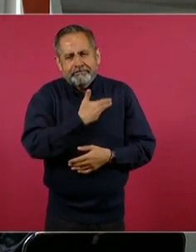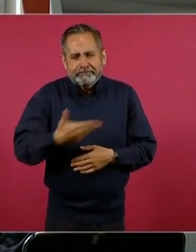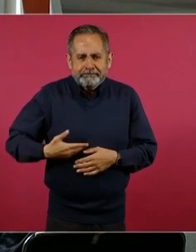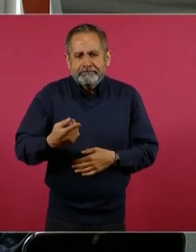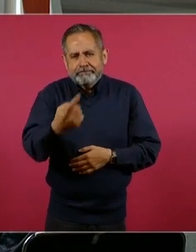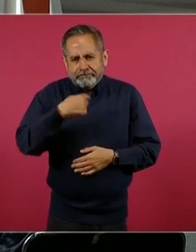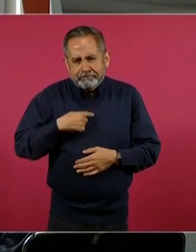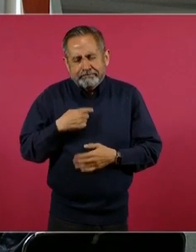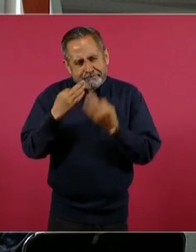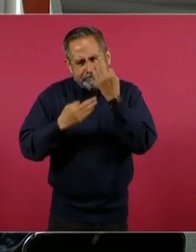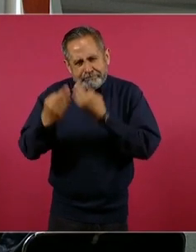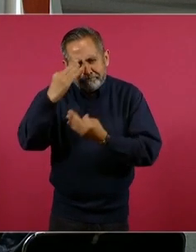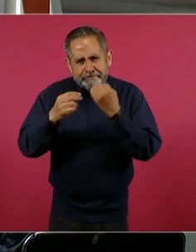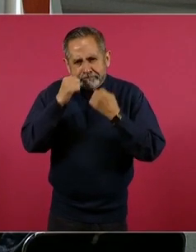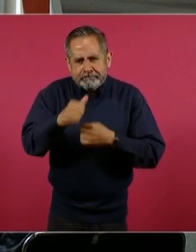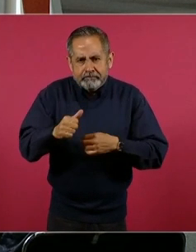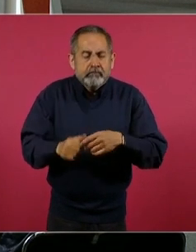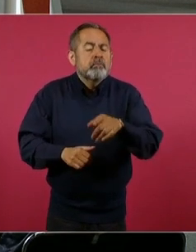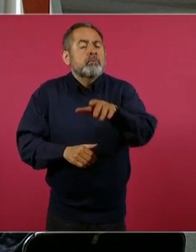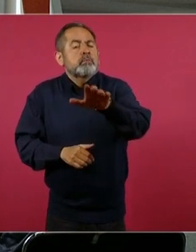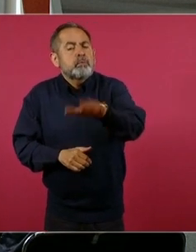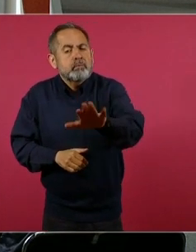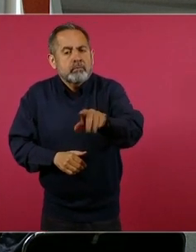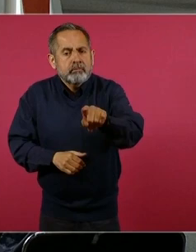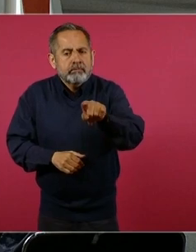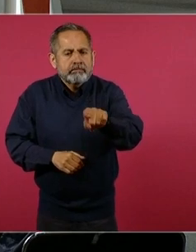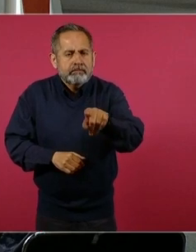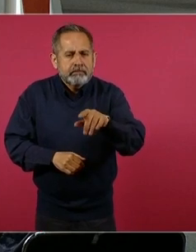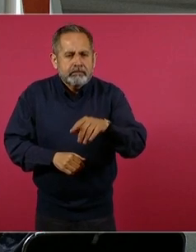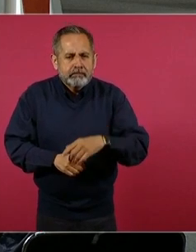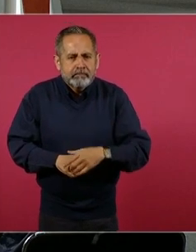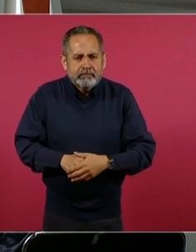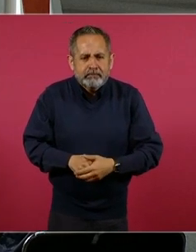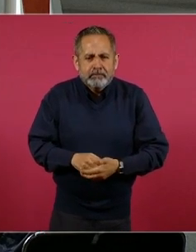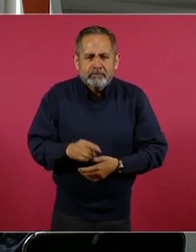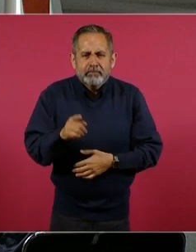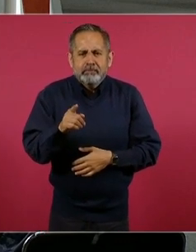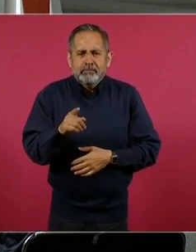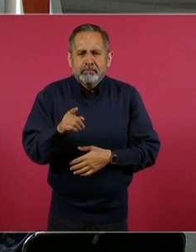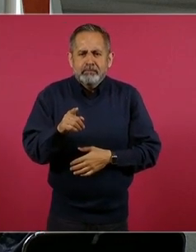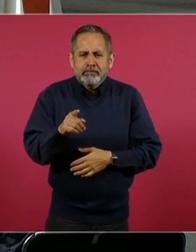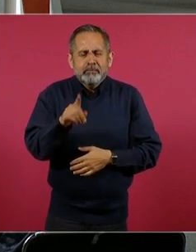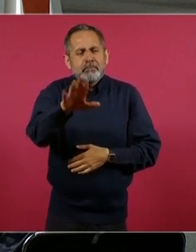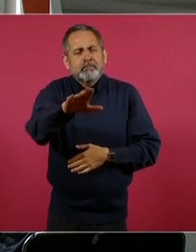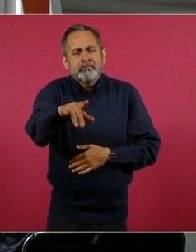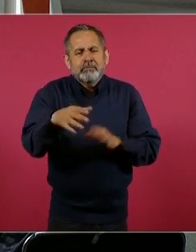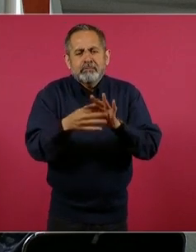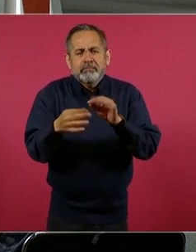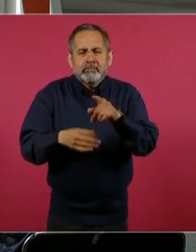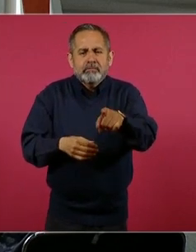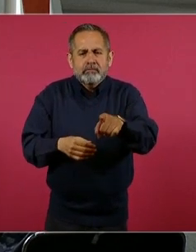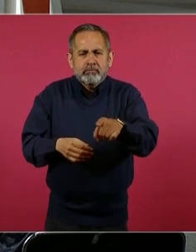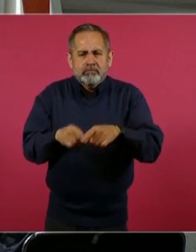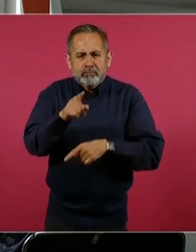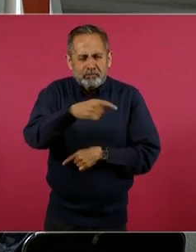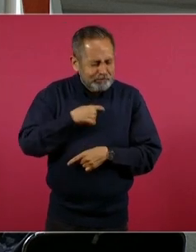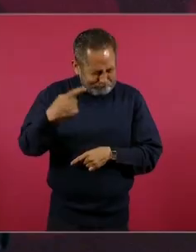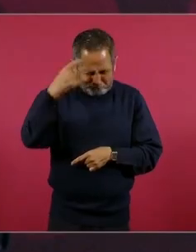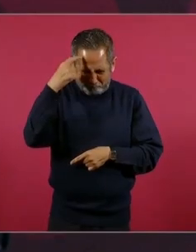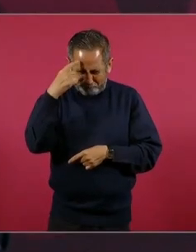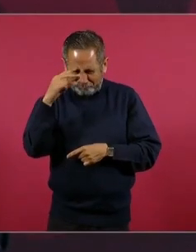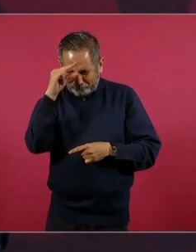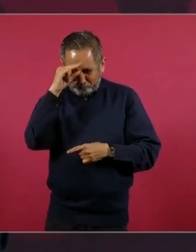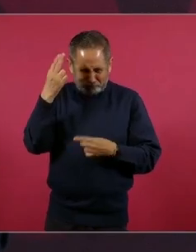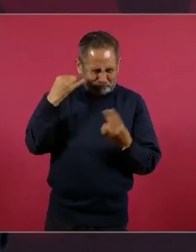muchísimo su muy buen trato. Oye, ¿qué? Le quiero pedir un último que qué lúcido estás,